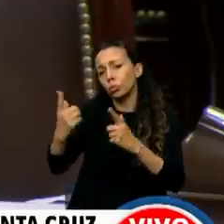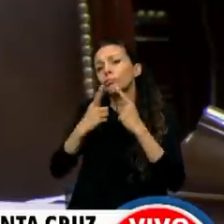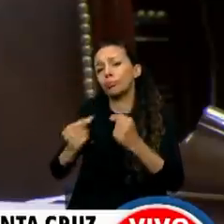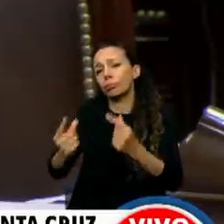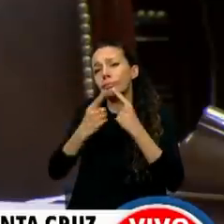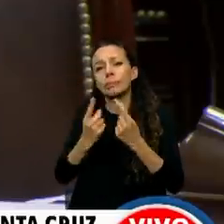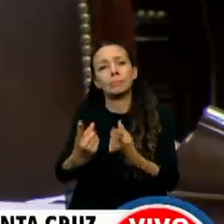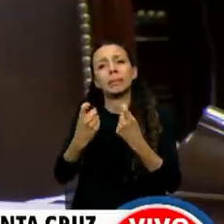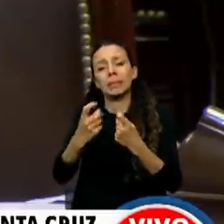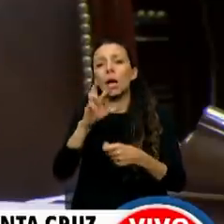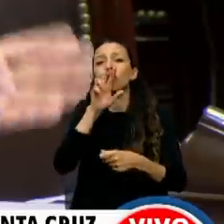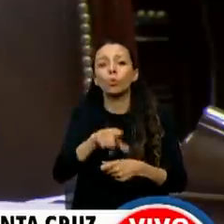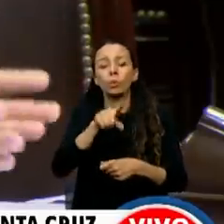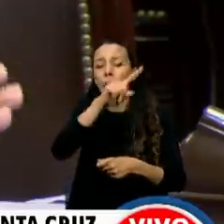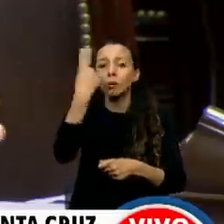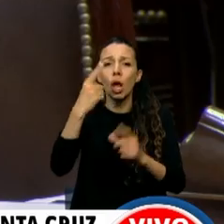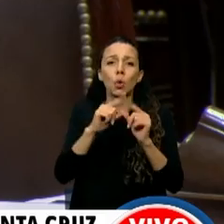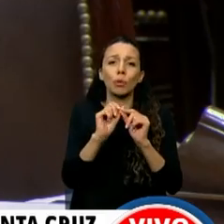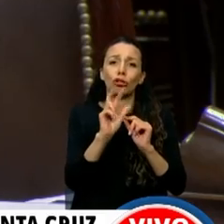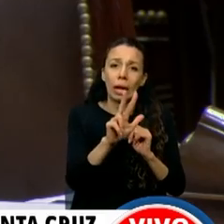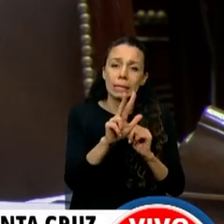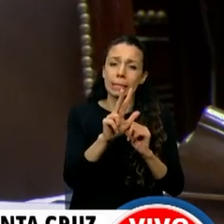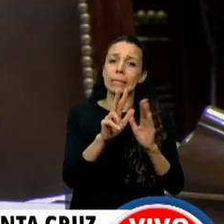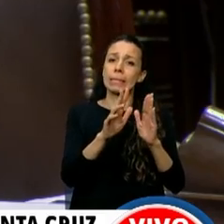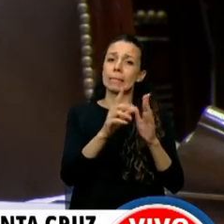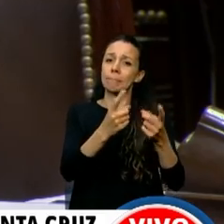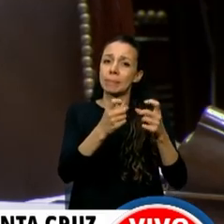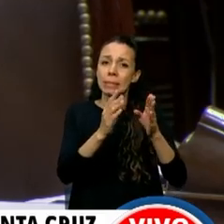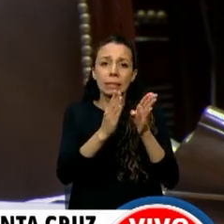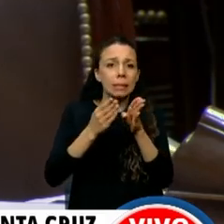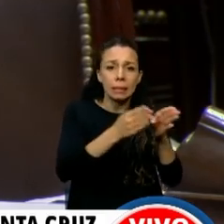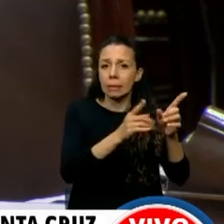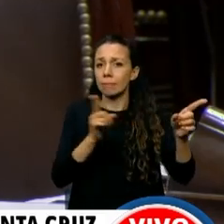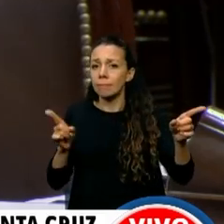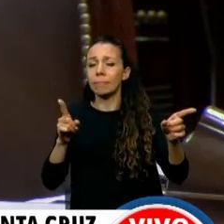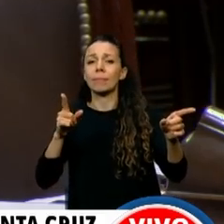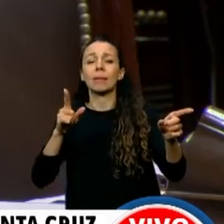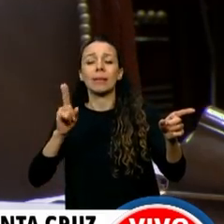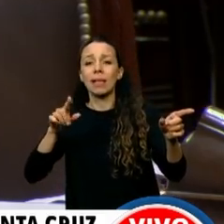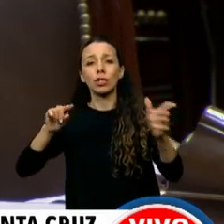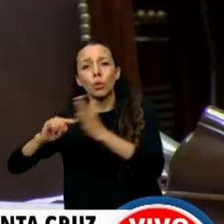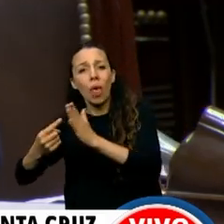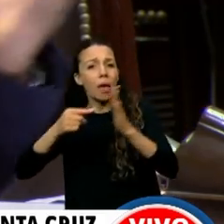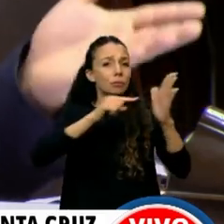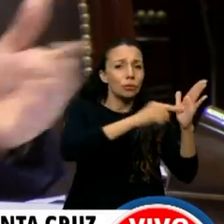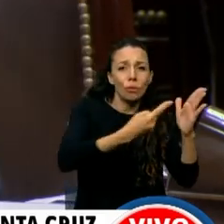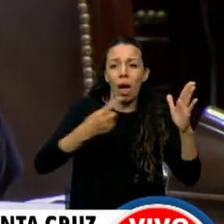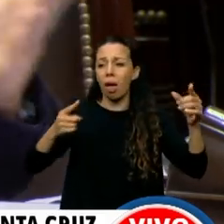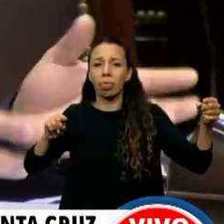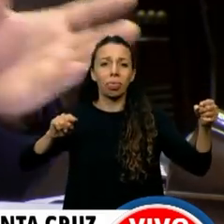y es cierto tramo caleta comodoro caleta 30 río gallegos incluso bueno